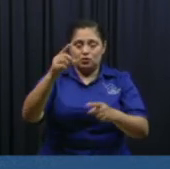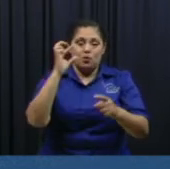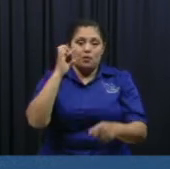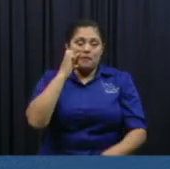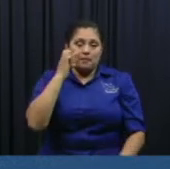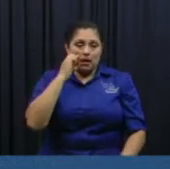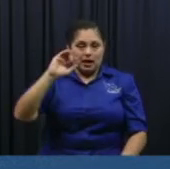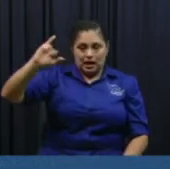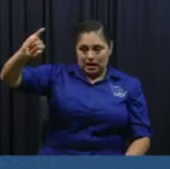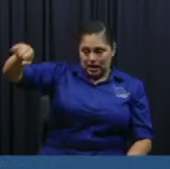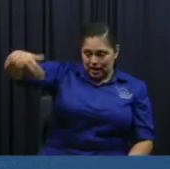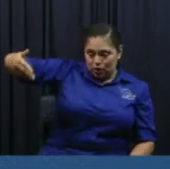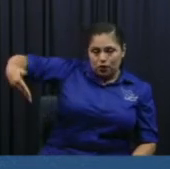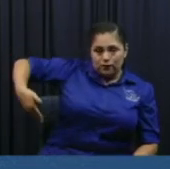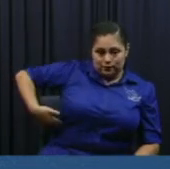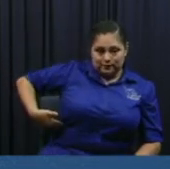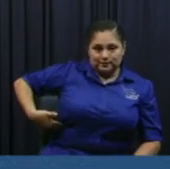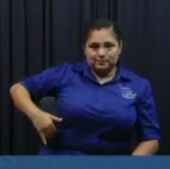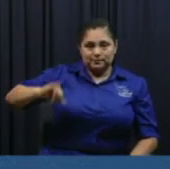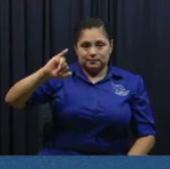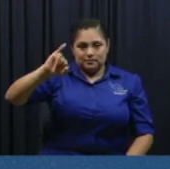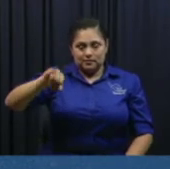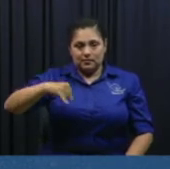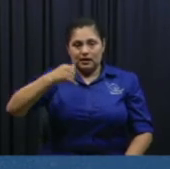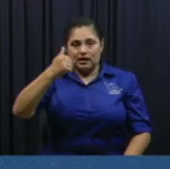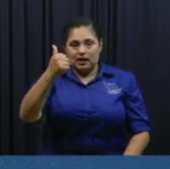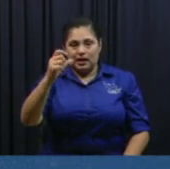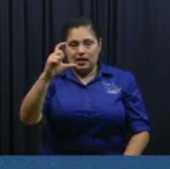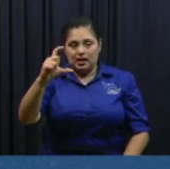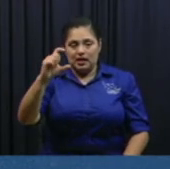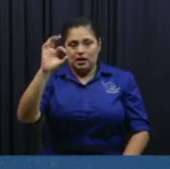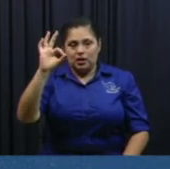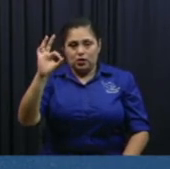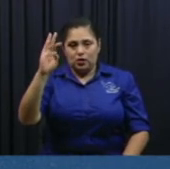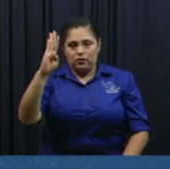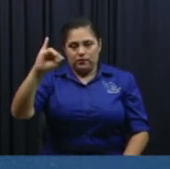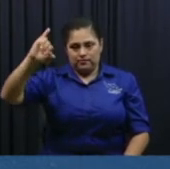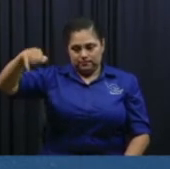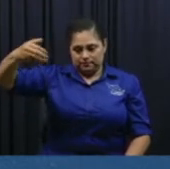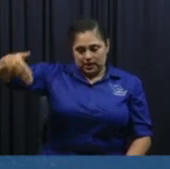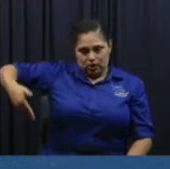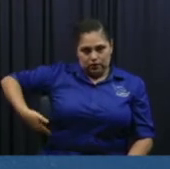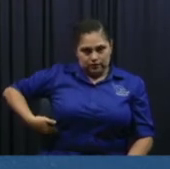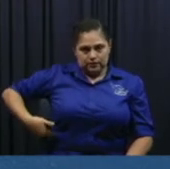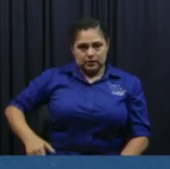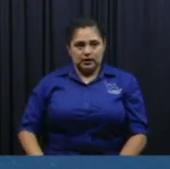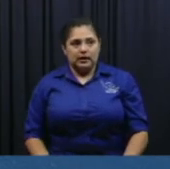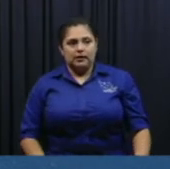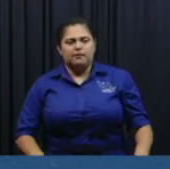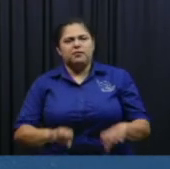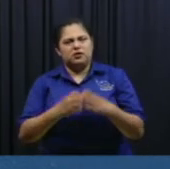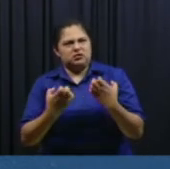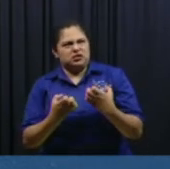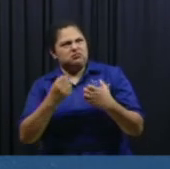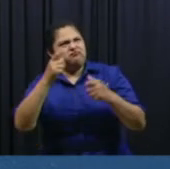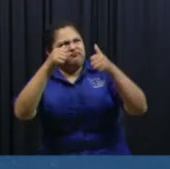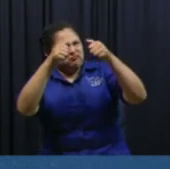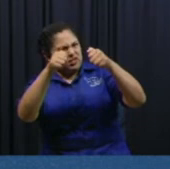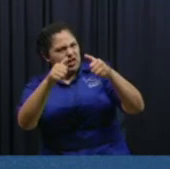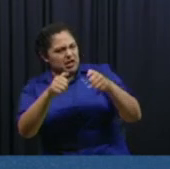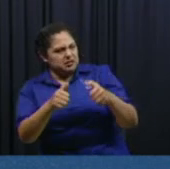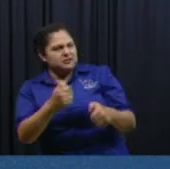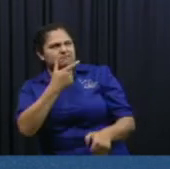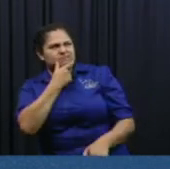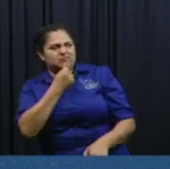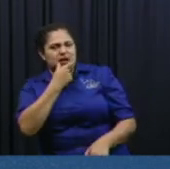entonces lo que hemos estado tratando de hacer es analizar cuál es esa heredad de Jacob eso